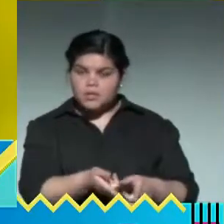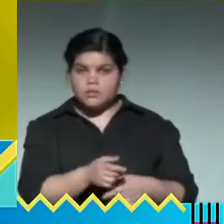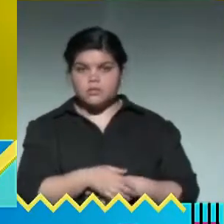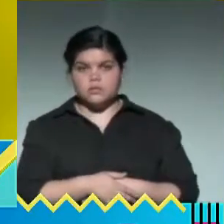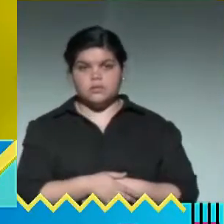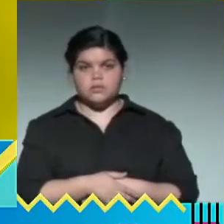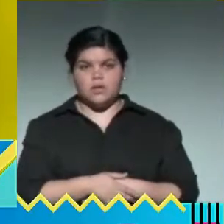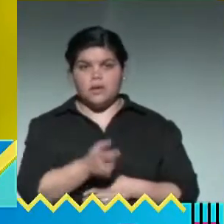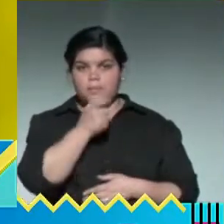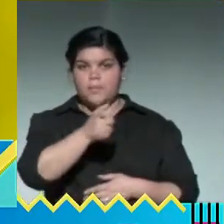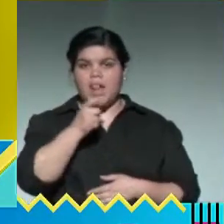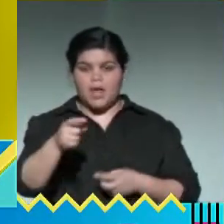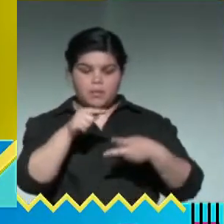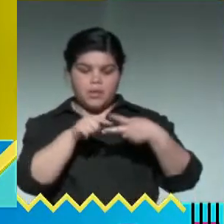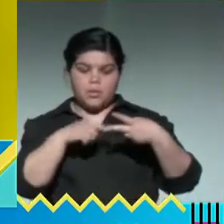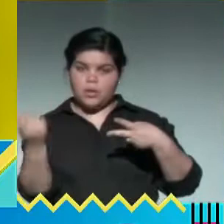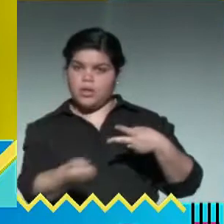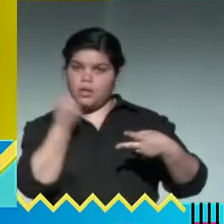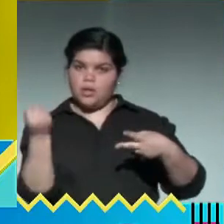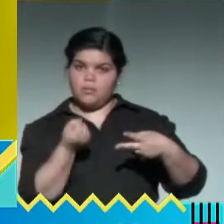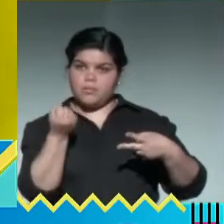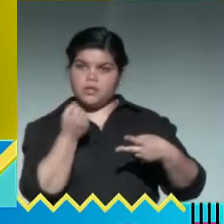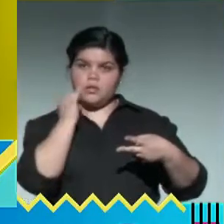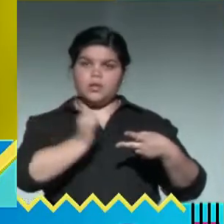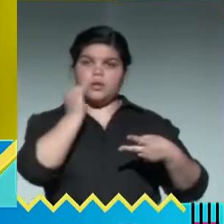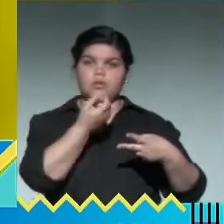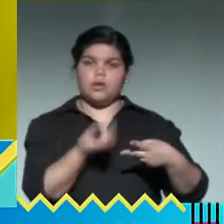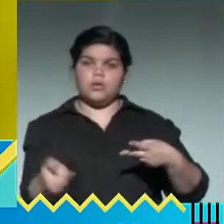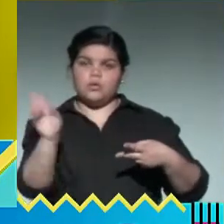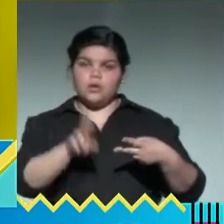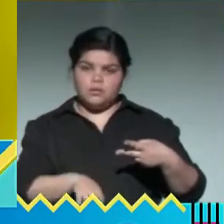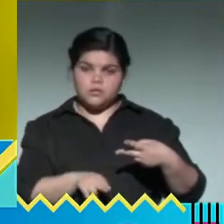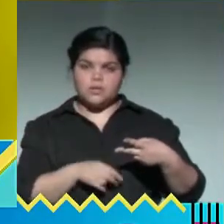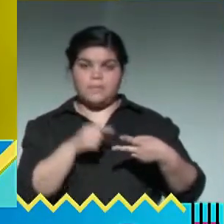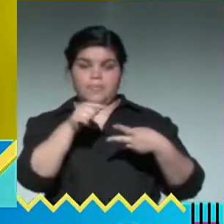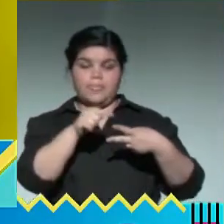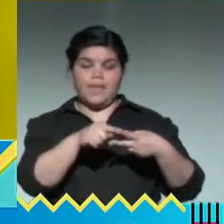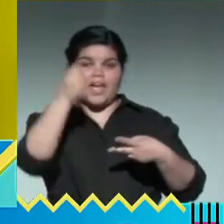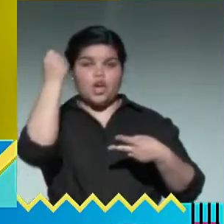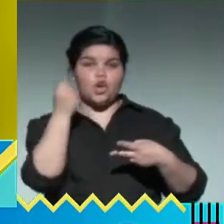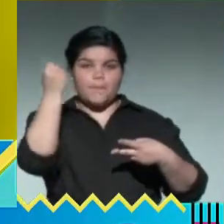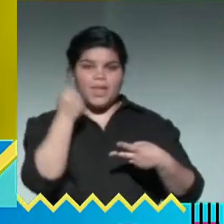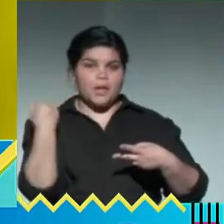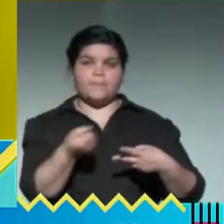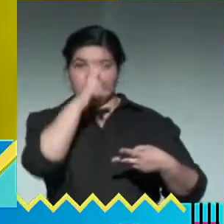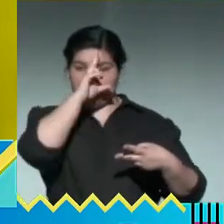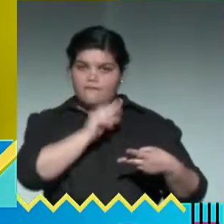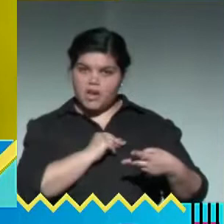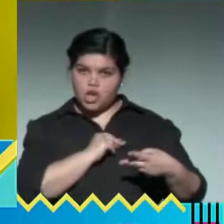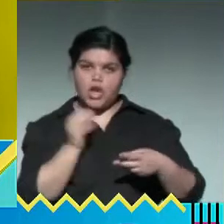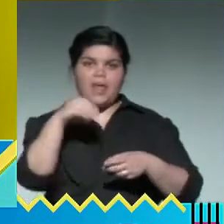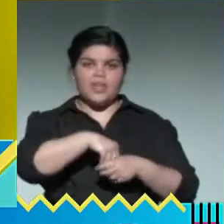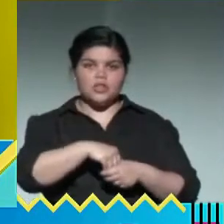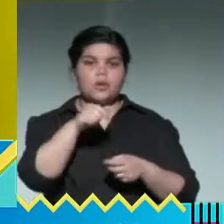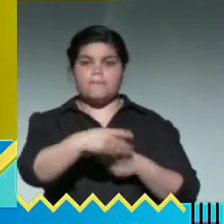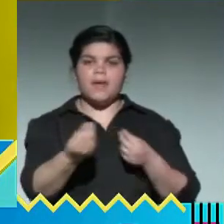acá hay 2 palabras claves que yo creo que hay que rescatar. Digo, la economía sin valores se transforma en matemática